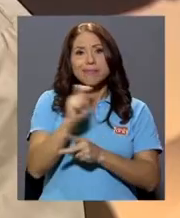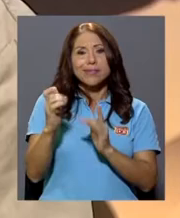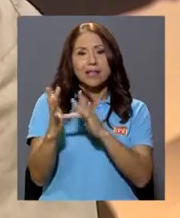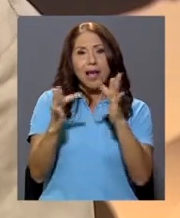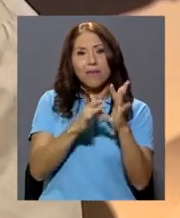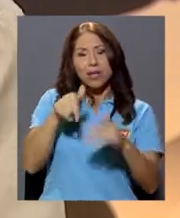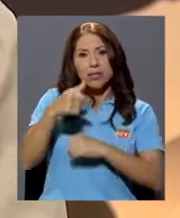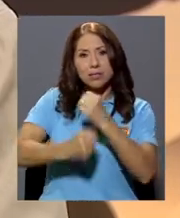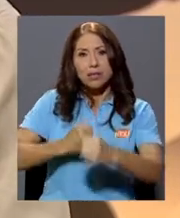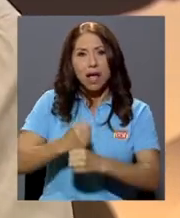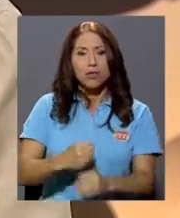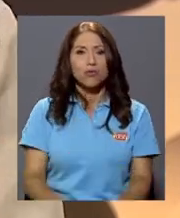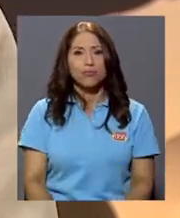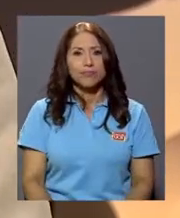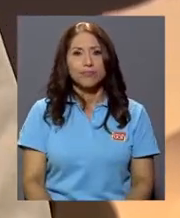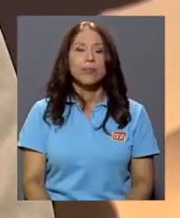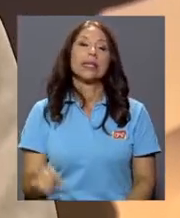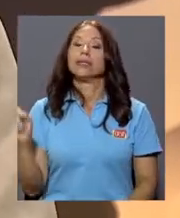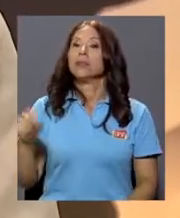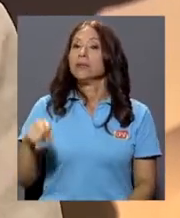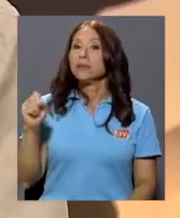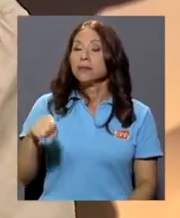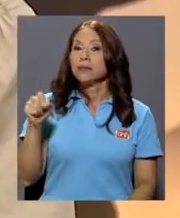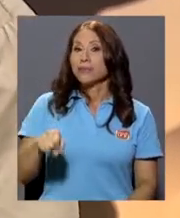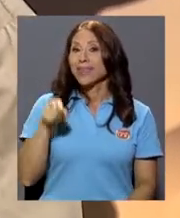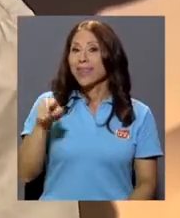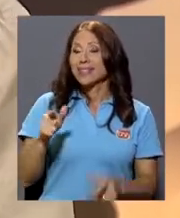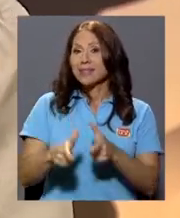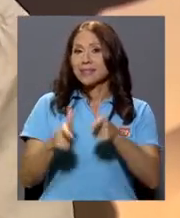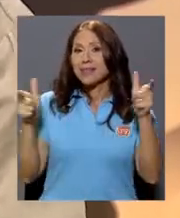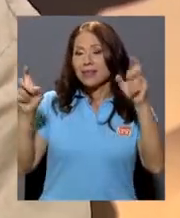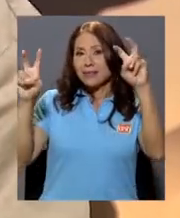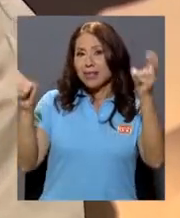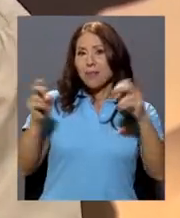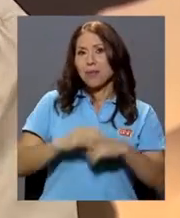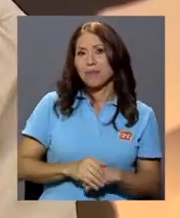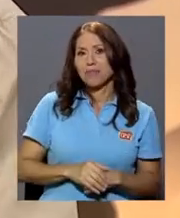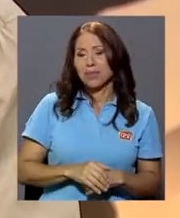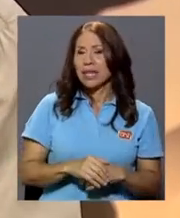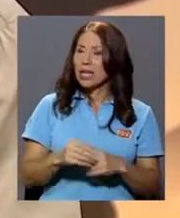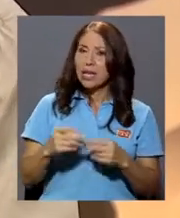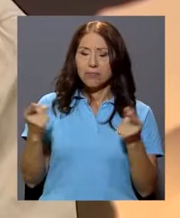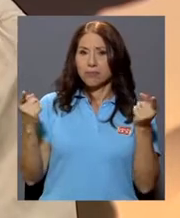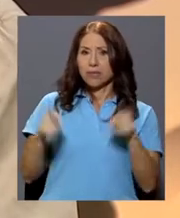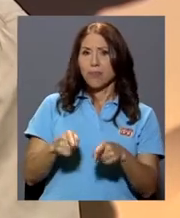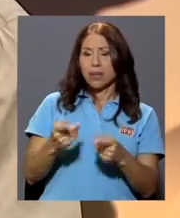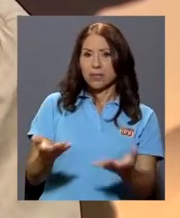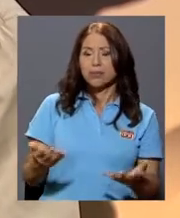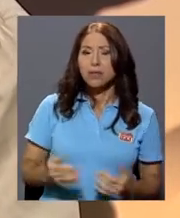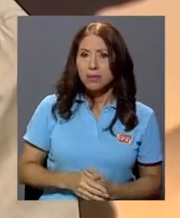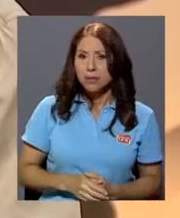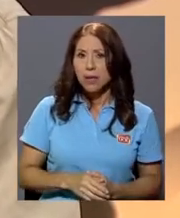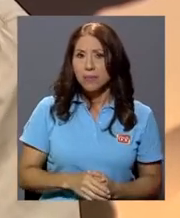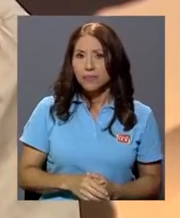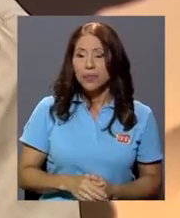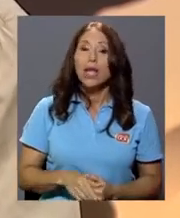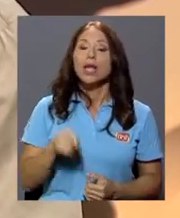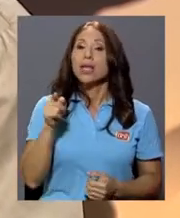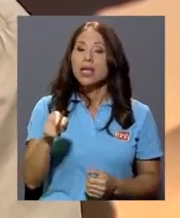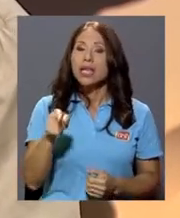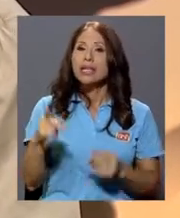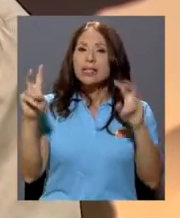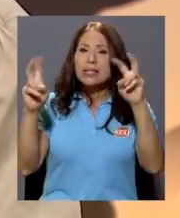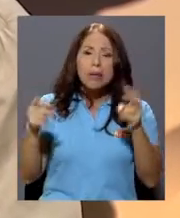Bien, digamos, este es el gran tema que 2x3 se presenta y que es,